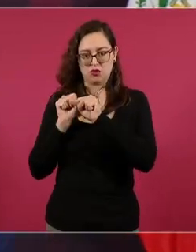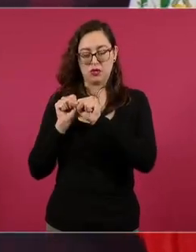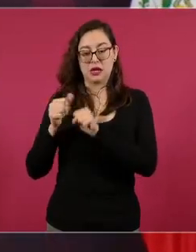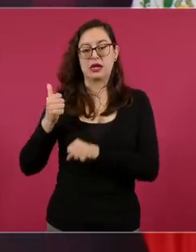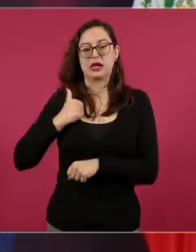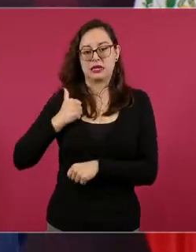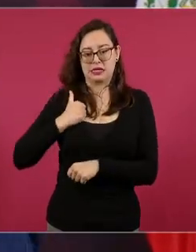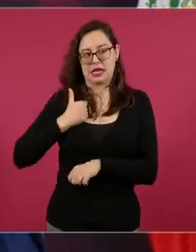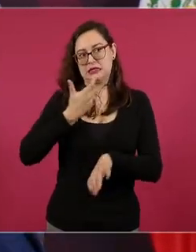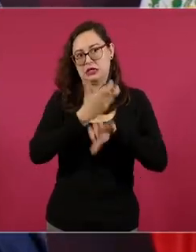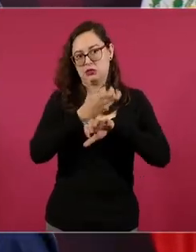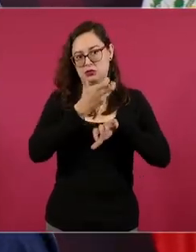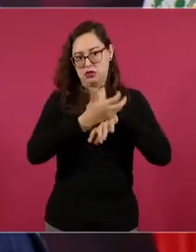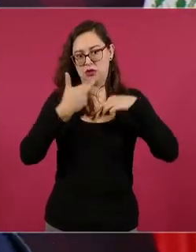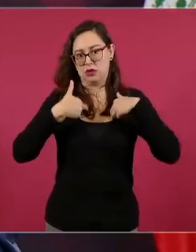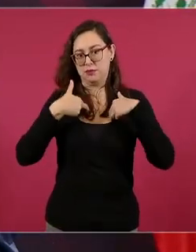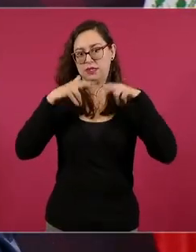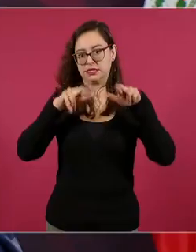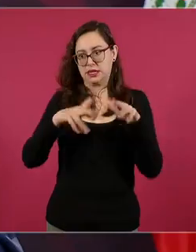Canadá y de Estados Unidos,